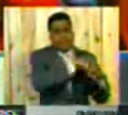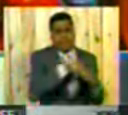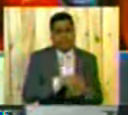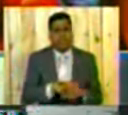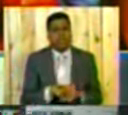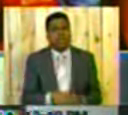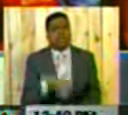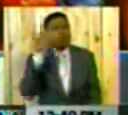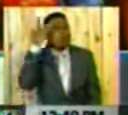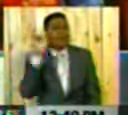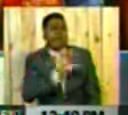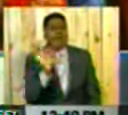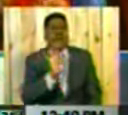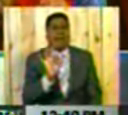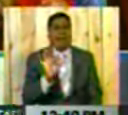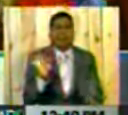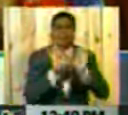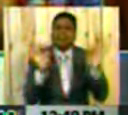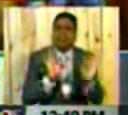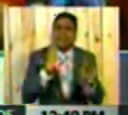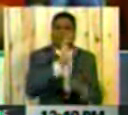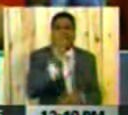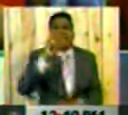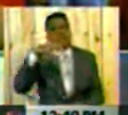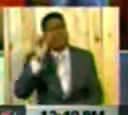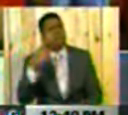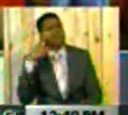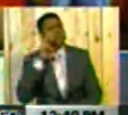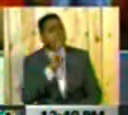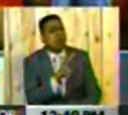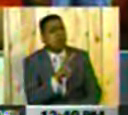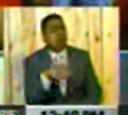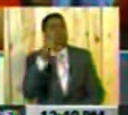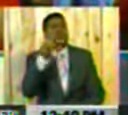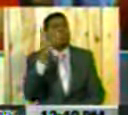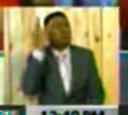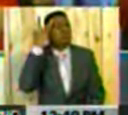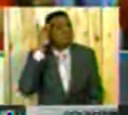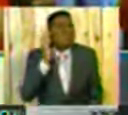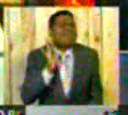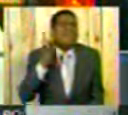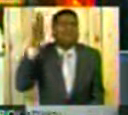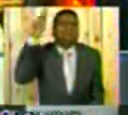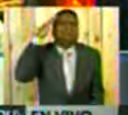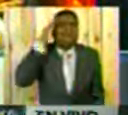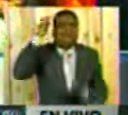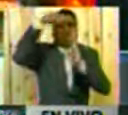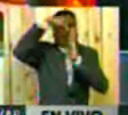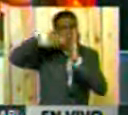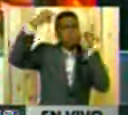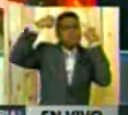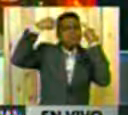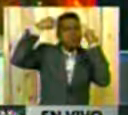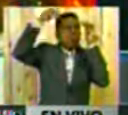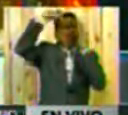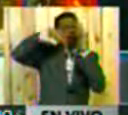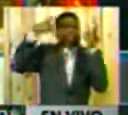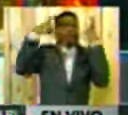creen en el referéndum. En verdad no creen en el referéndum. Aguas adentro, todos están convencidos que no hay referéndum en el 2016. Ahora,